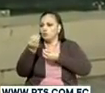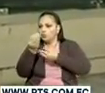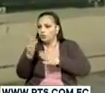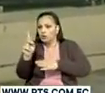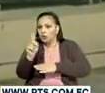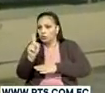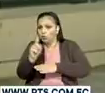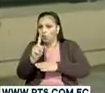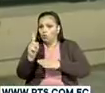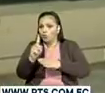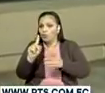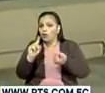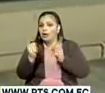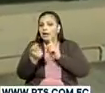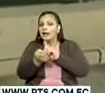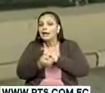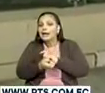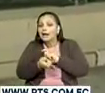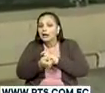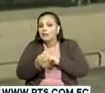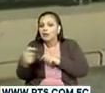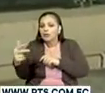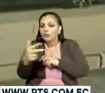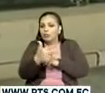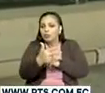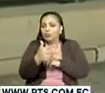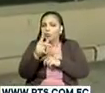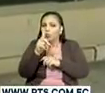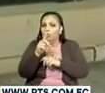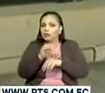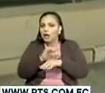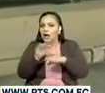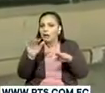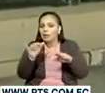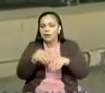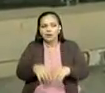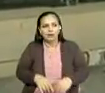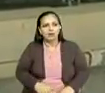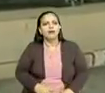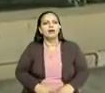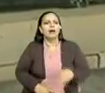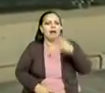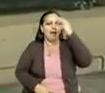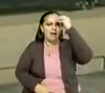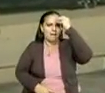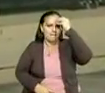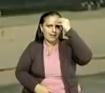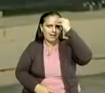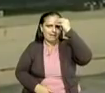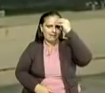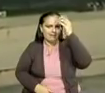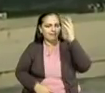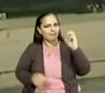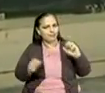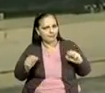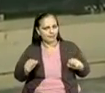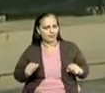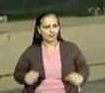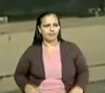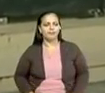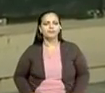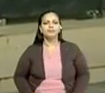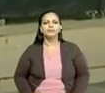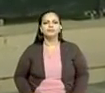las continuas personas que transitan por el lugar, para que se generalicen ya con el nuevo cambio que va a haber. Para esto vamos a